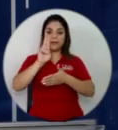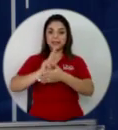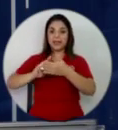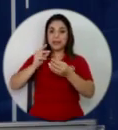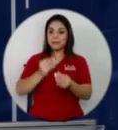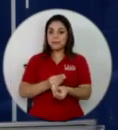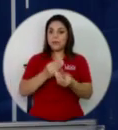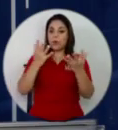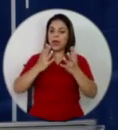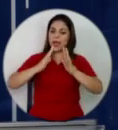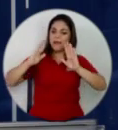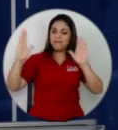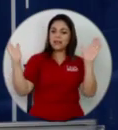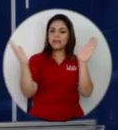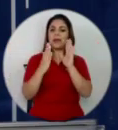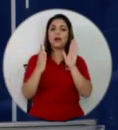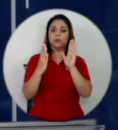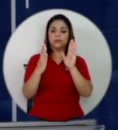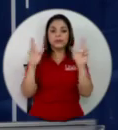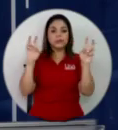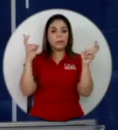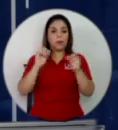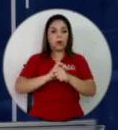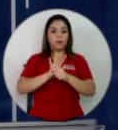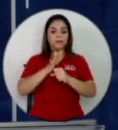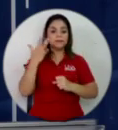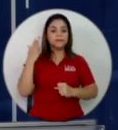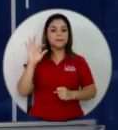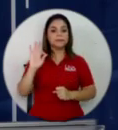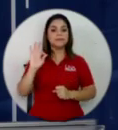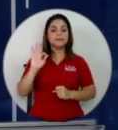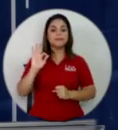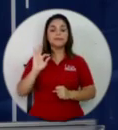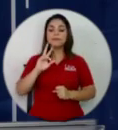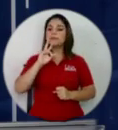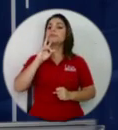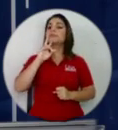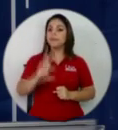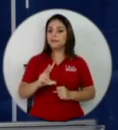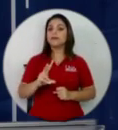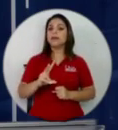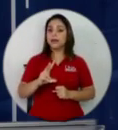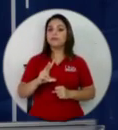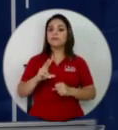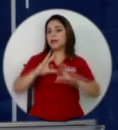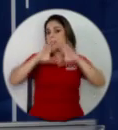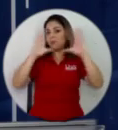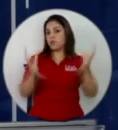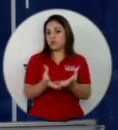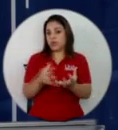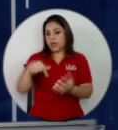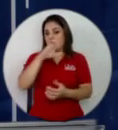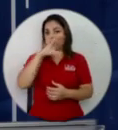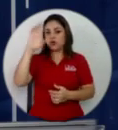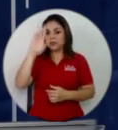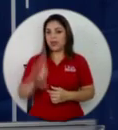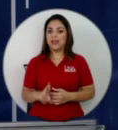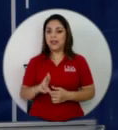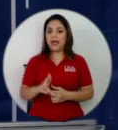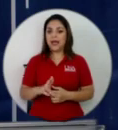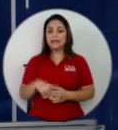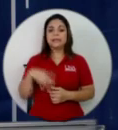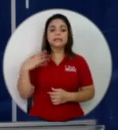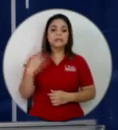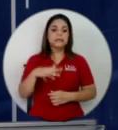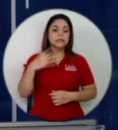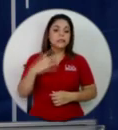los estragos de la pandemia causada por la COVID-19, que definitivamente pusieron en jaque al mundo, al país y por